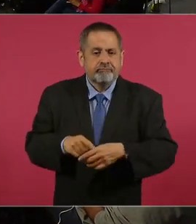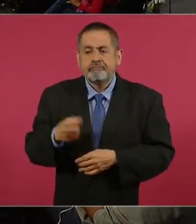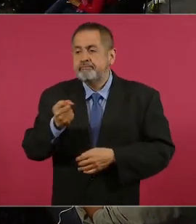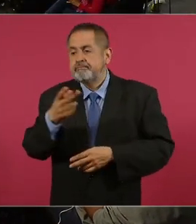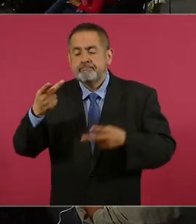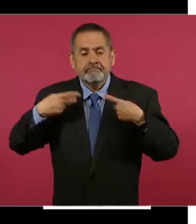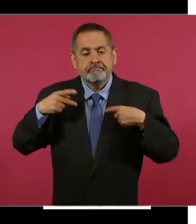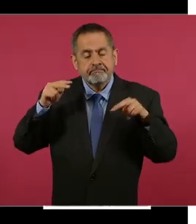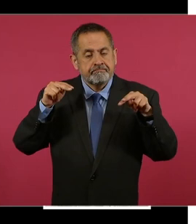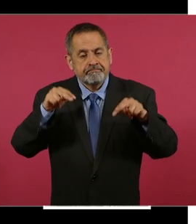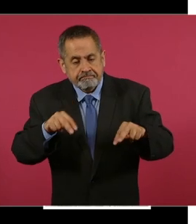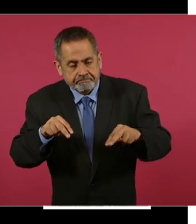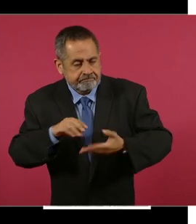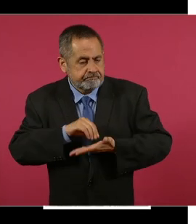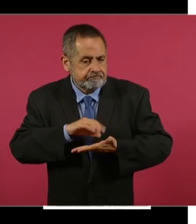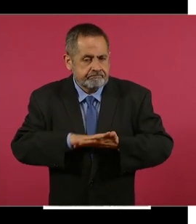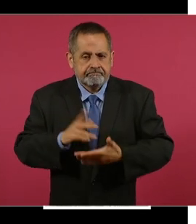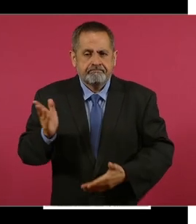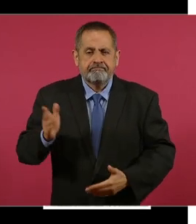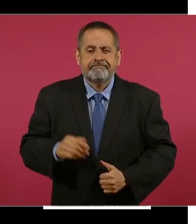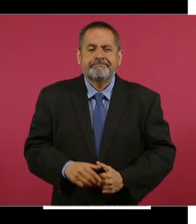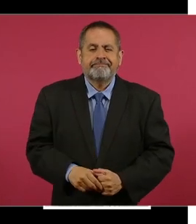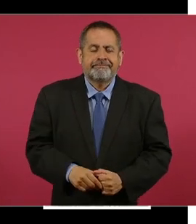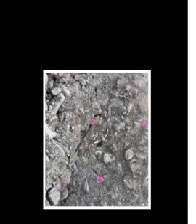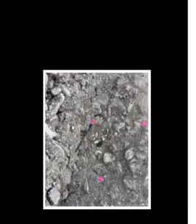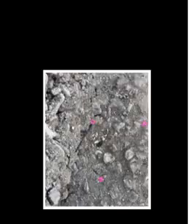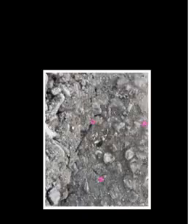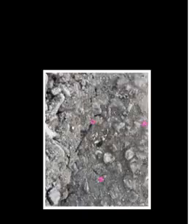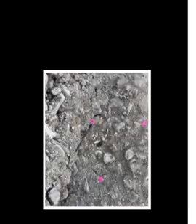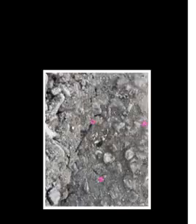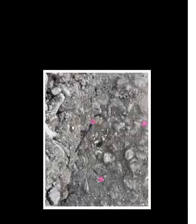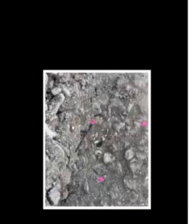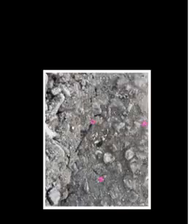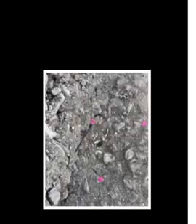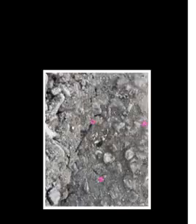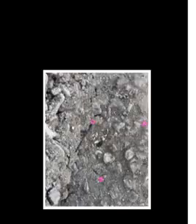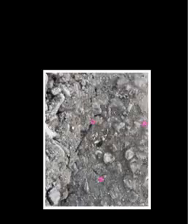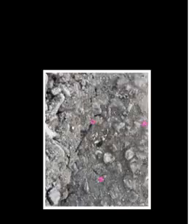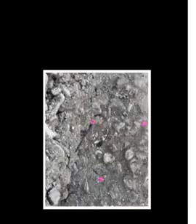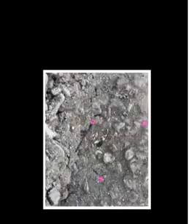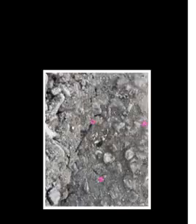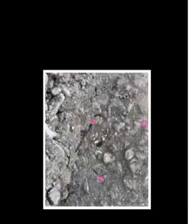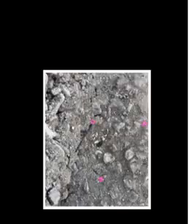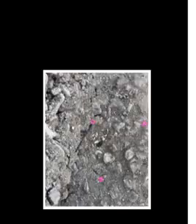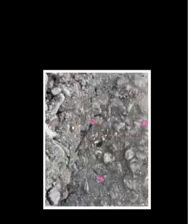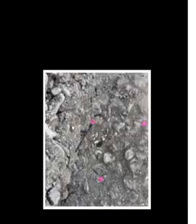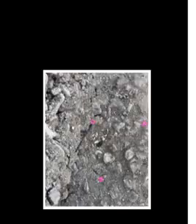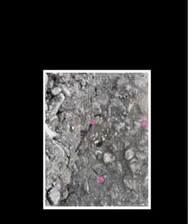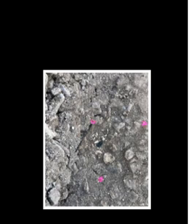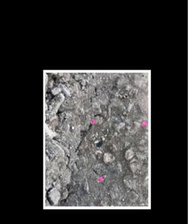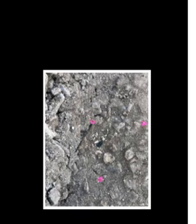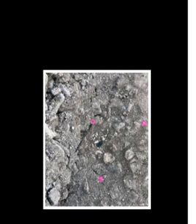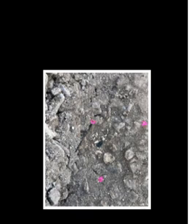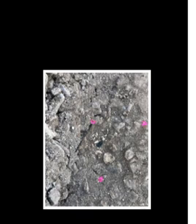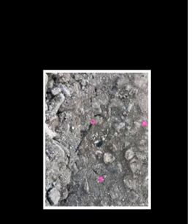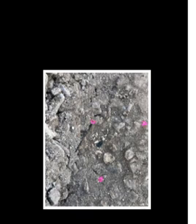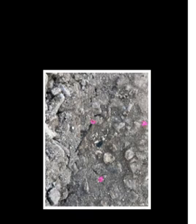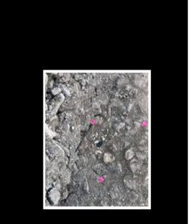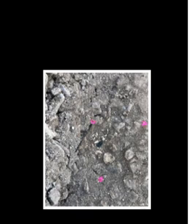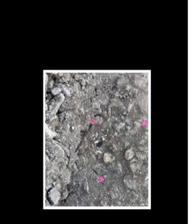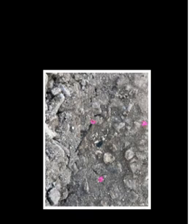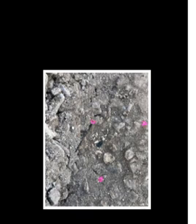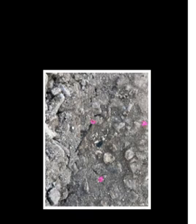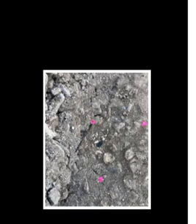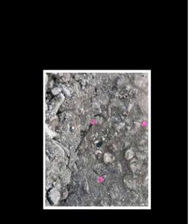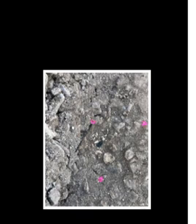arqueólogos registraron dicho hallazgo encontrando que se trata de un conjunto de piezas